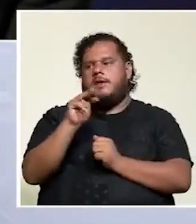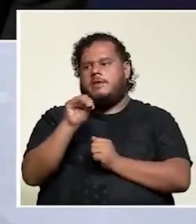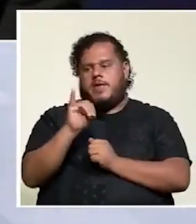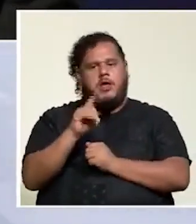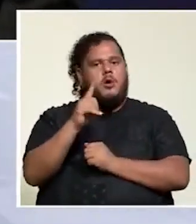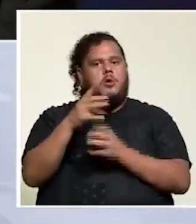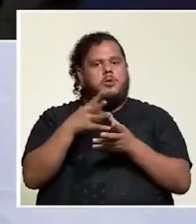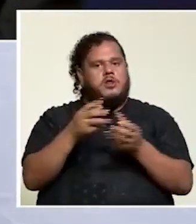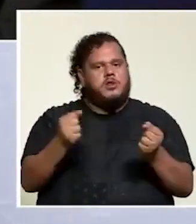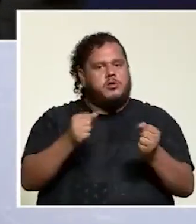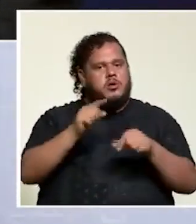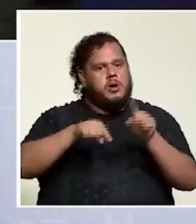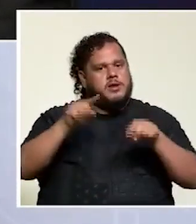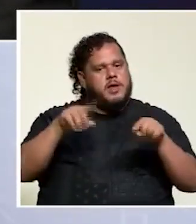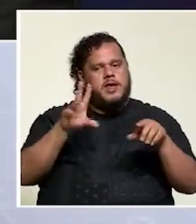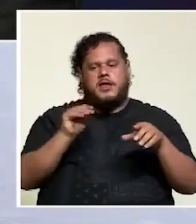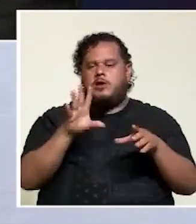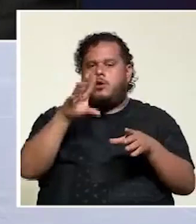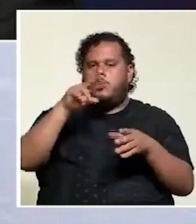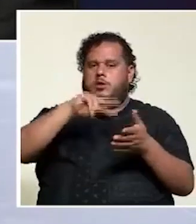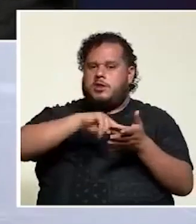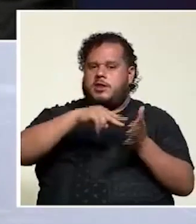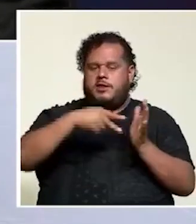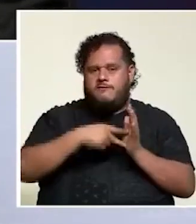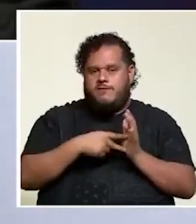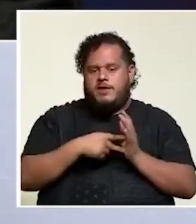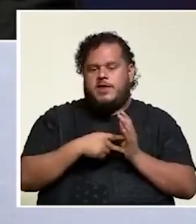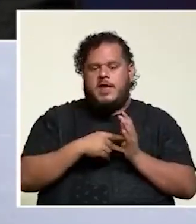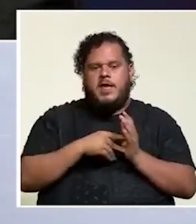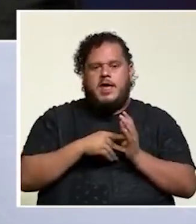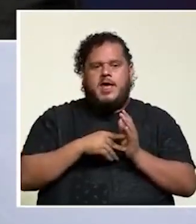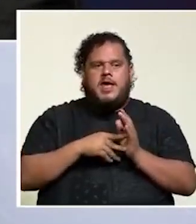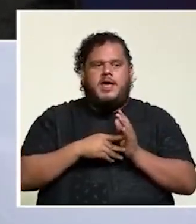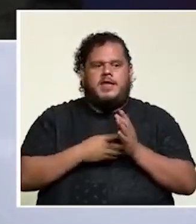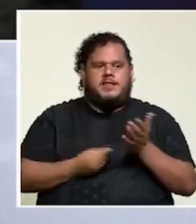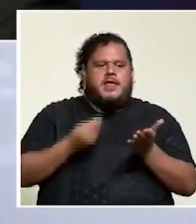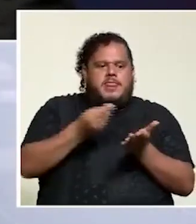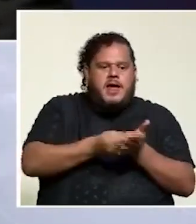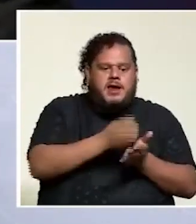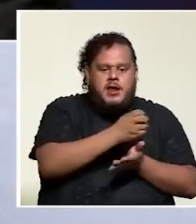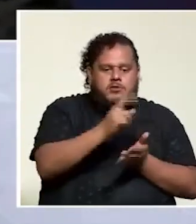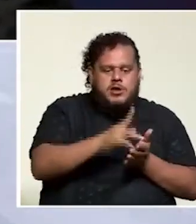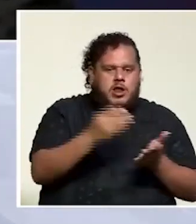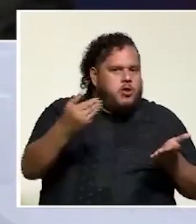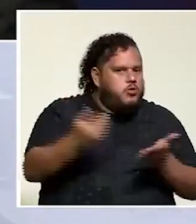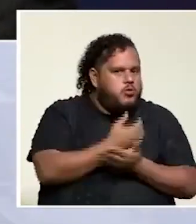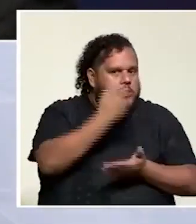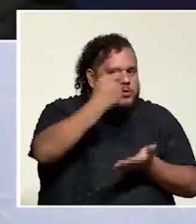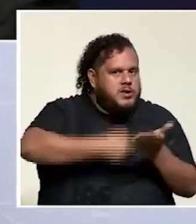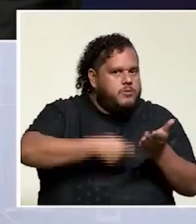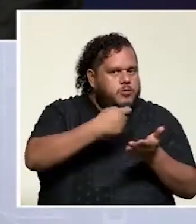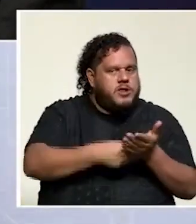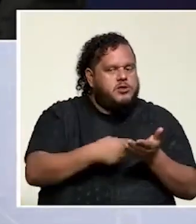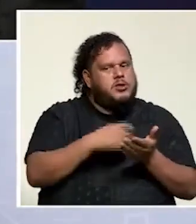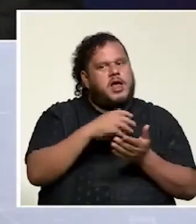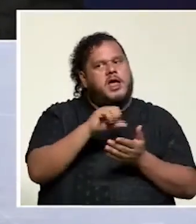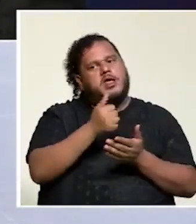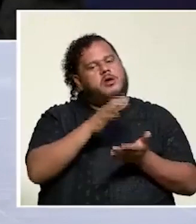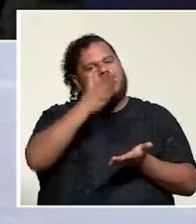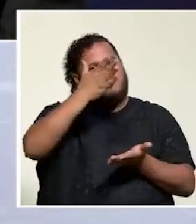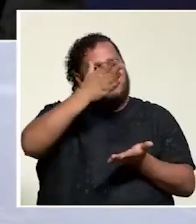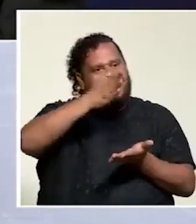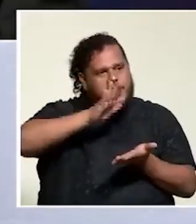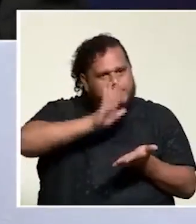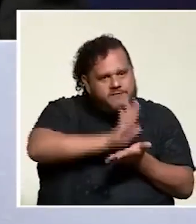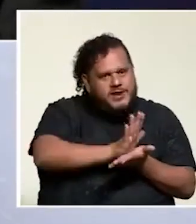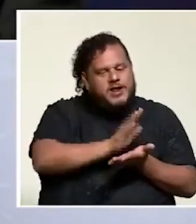solución alternativa que no implique atiborrar a los costarricenses de nuevos impuestos que le metan otro frenazo más a la